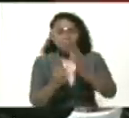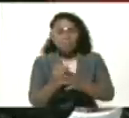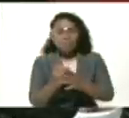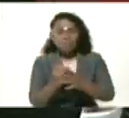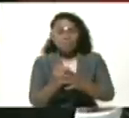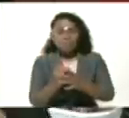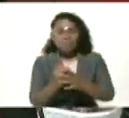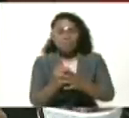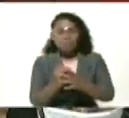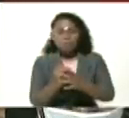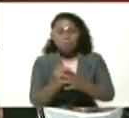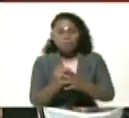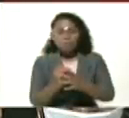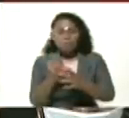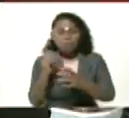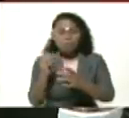Nariño